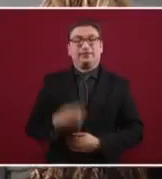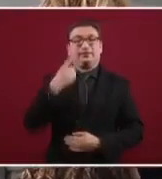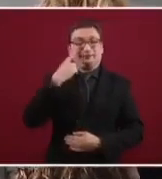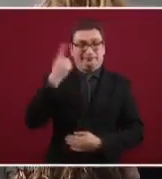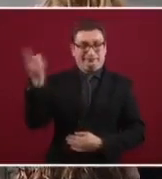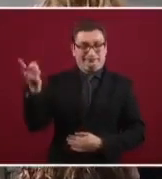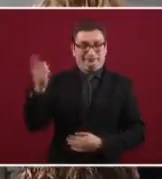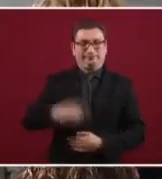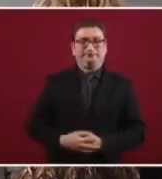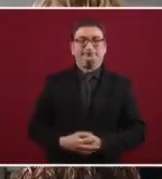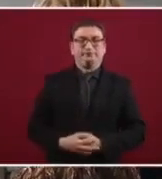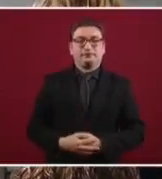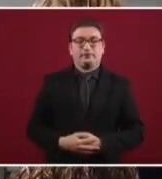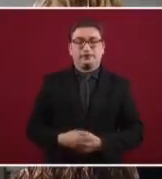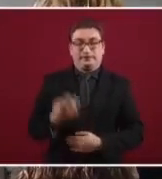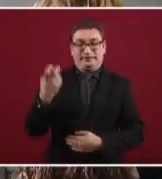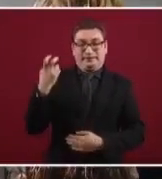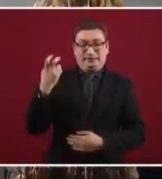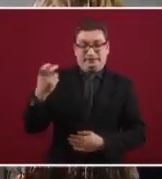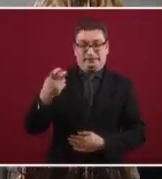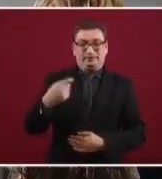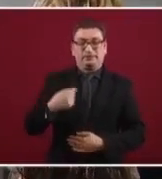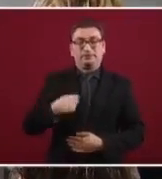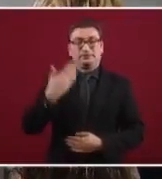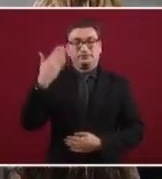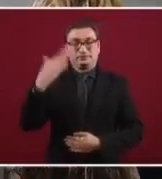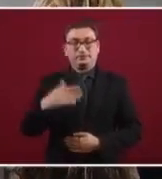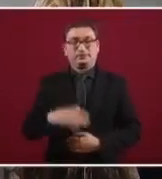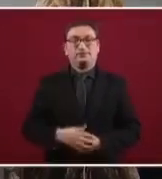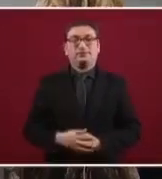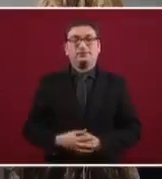Miren, como he sabido,